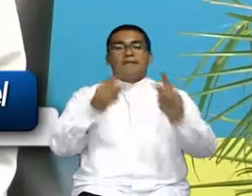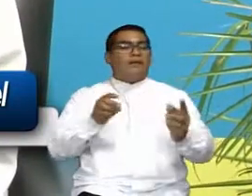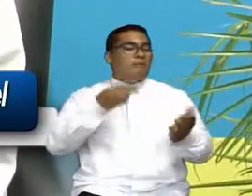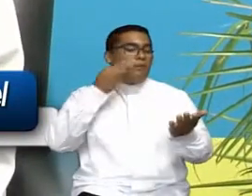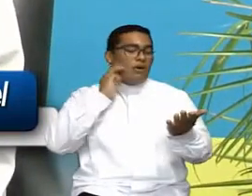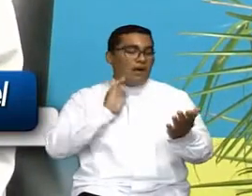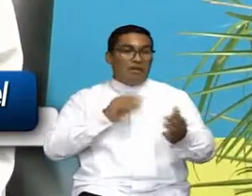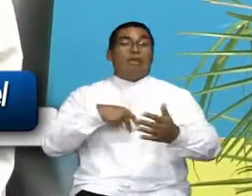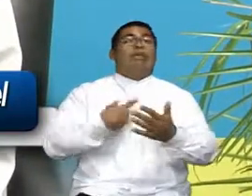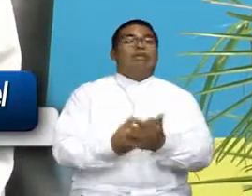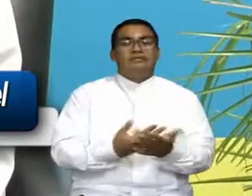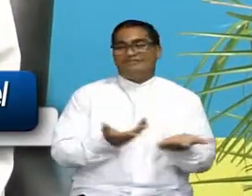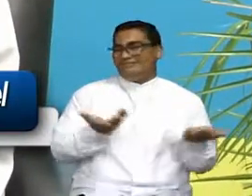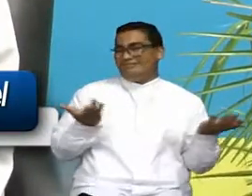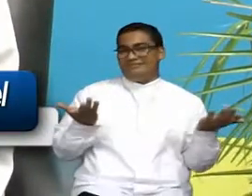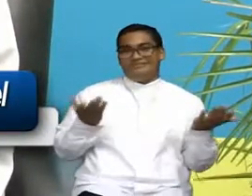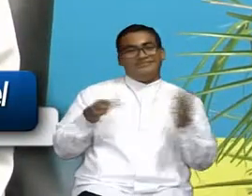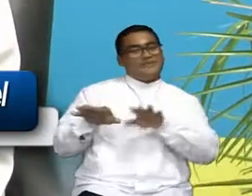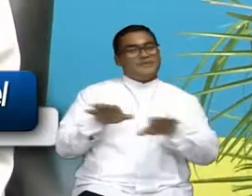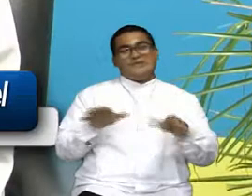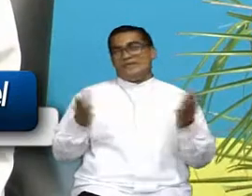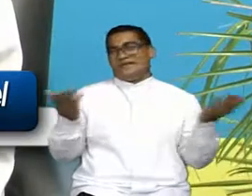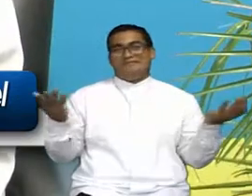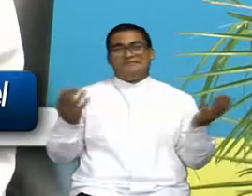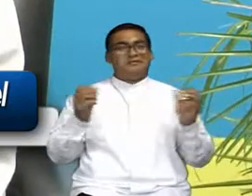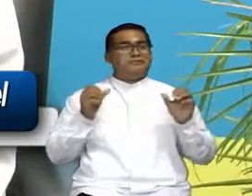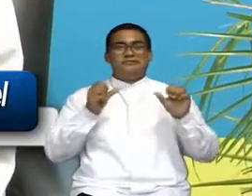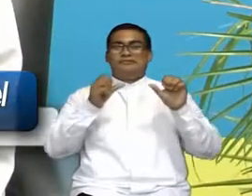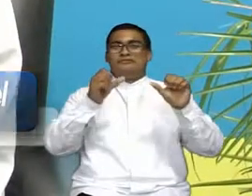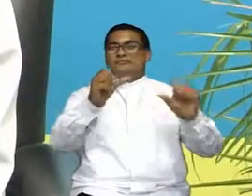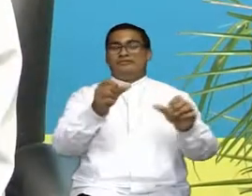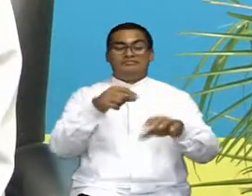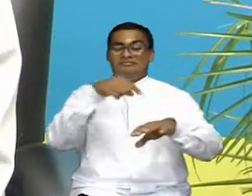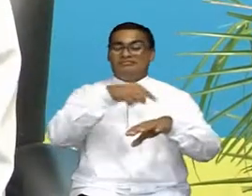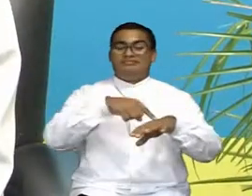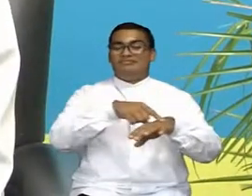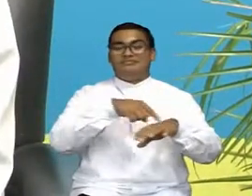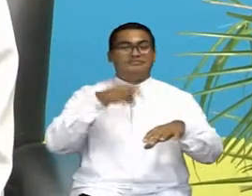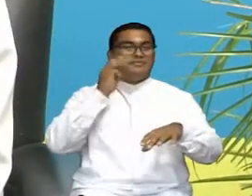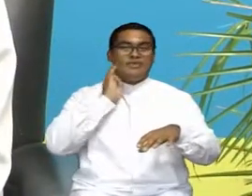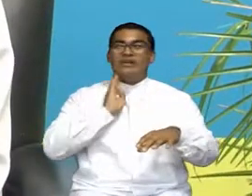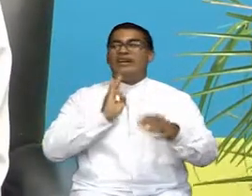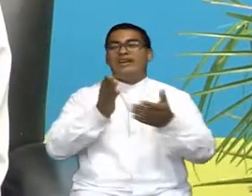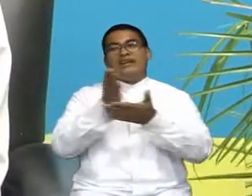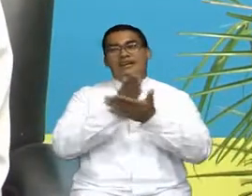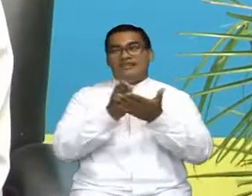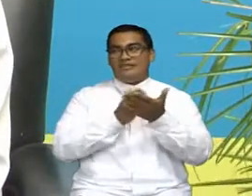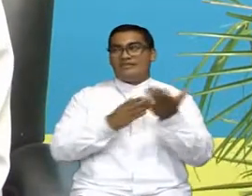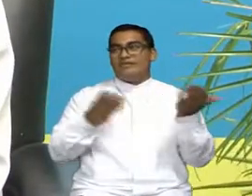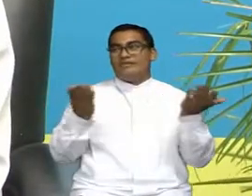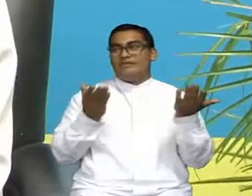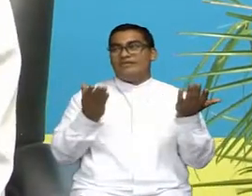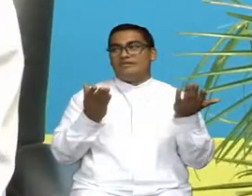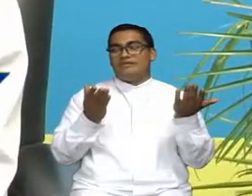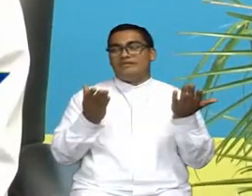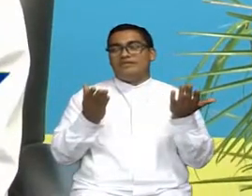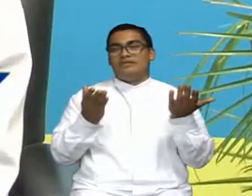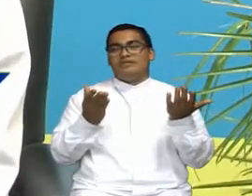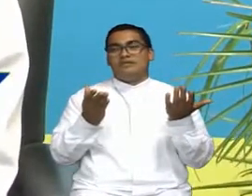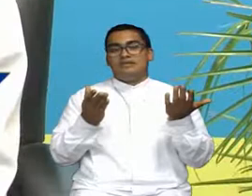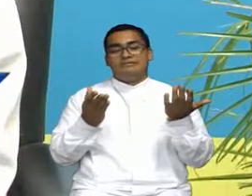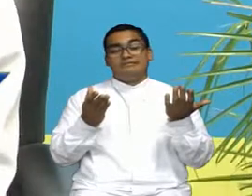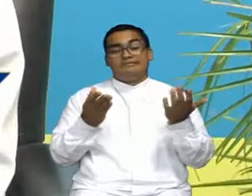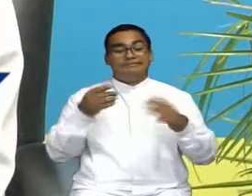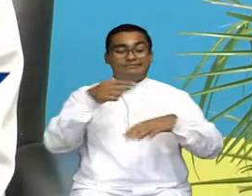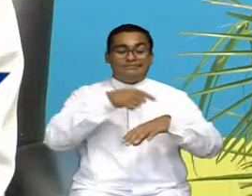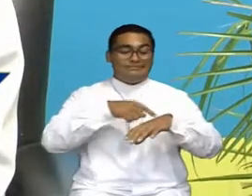Si es secundario, una enfermedad sistémica, ¿verdad? Y la mayoría de estas enfermedades son inmunológicas o hematológicas, no los